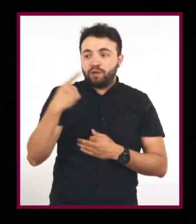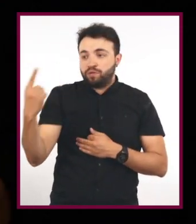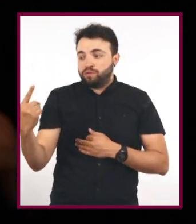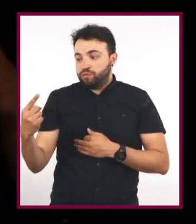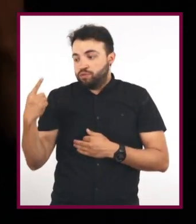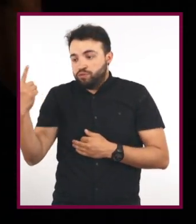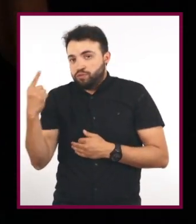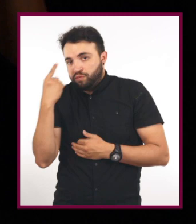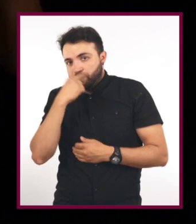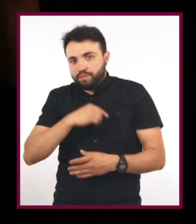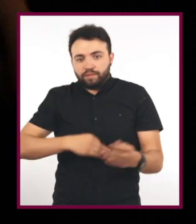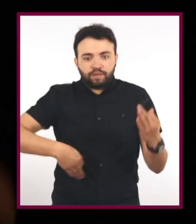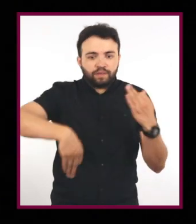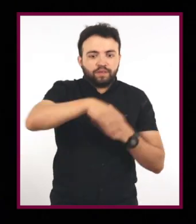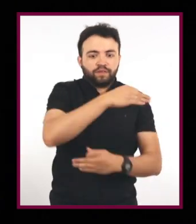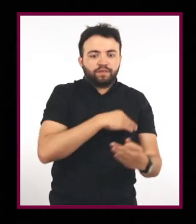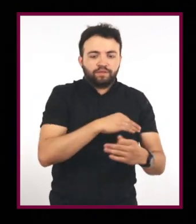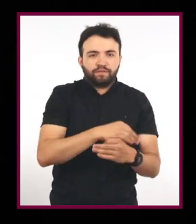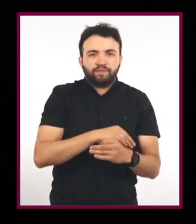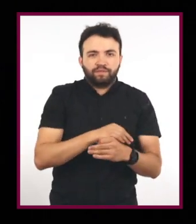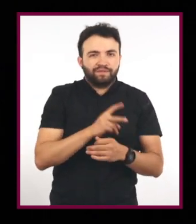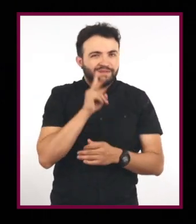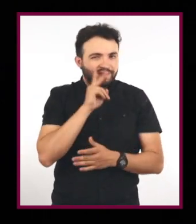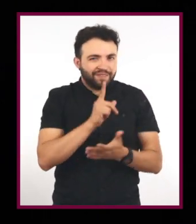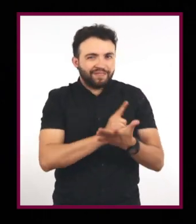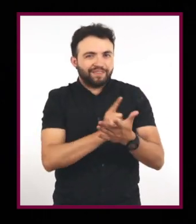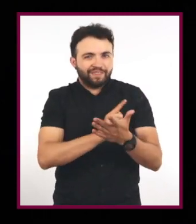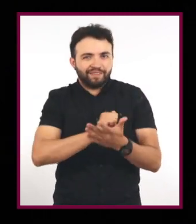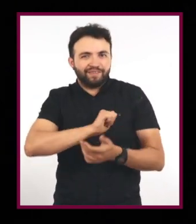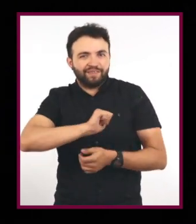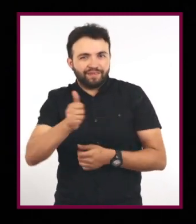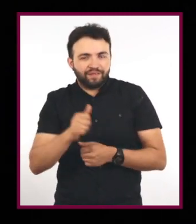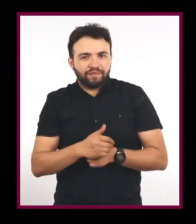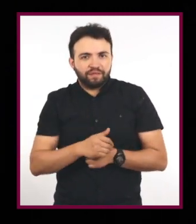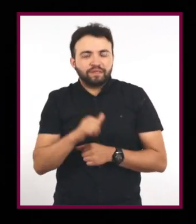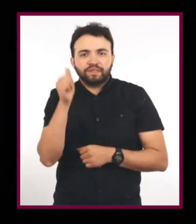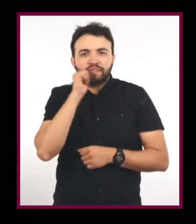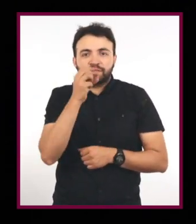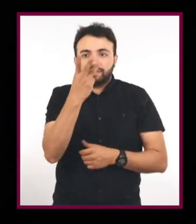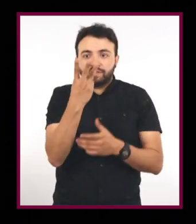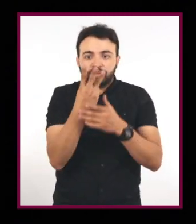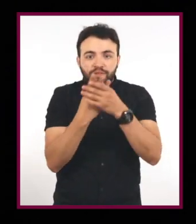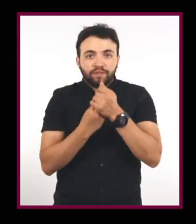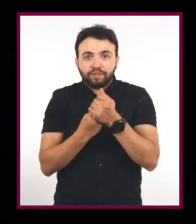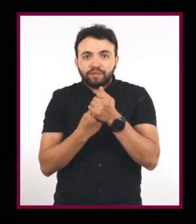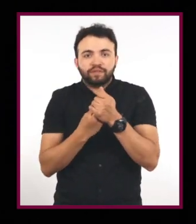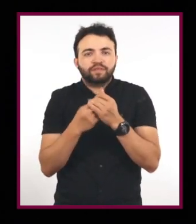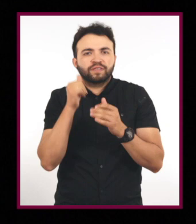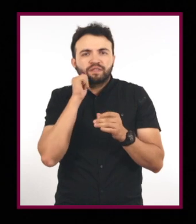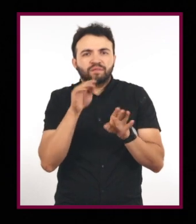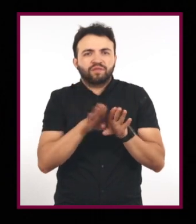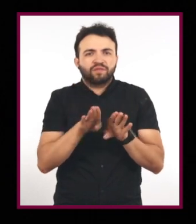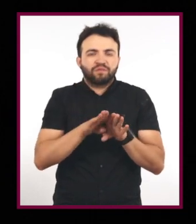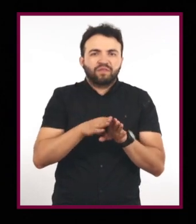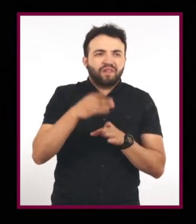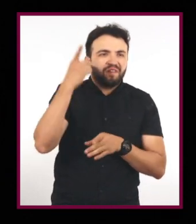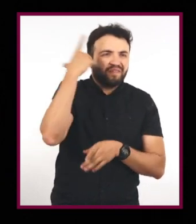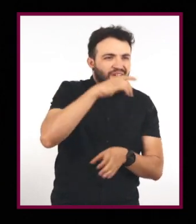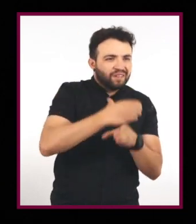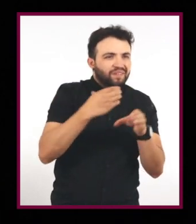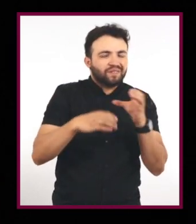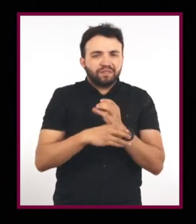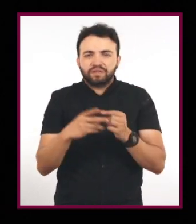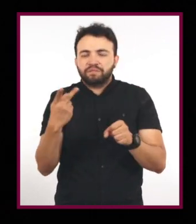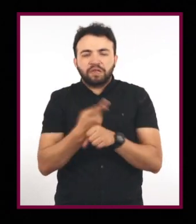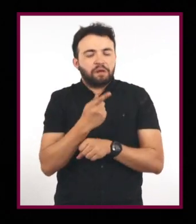frase: todos para uno y uno para todos. O sea, que contaban unos con otros en las